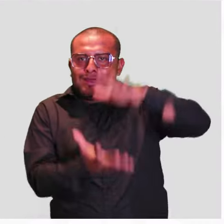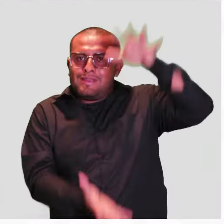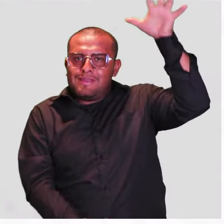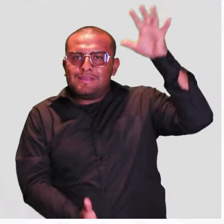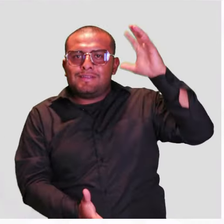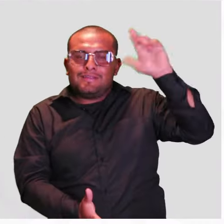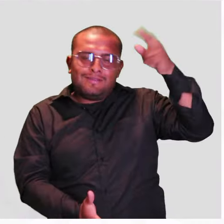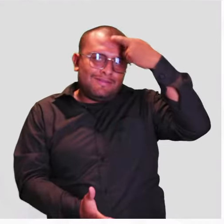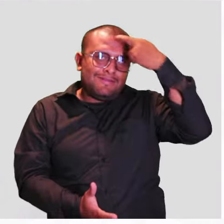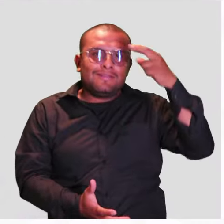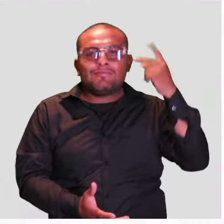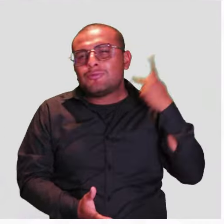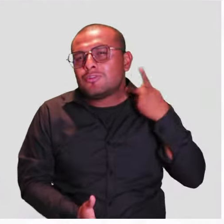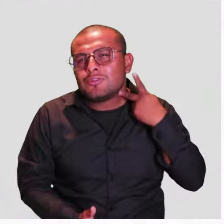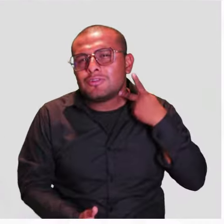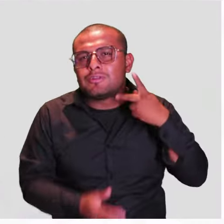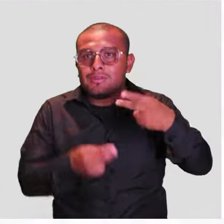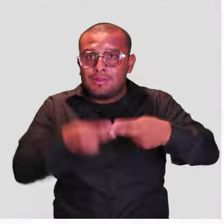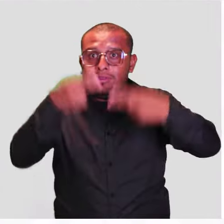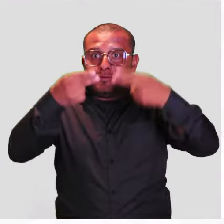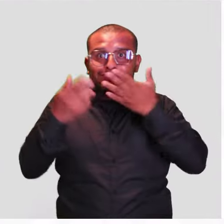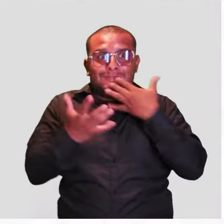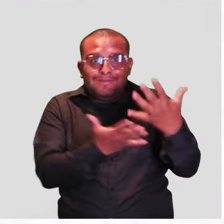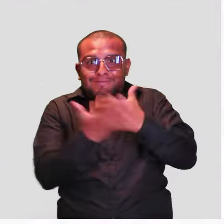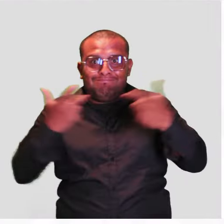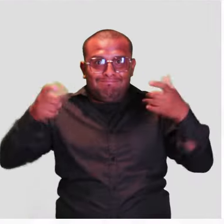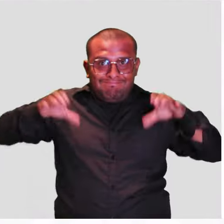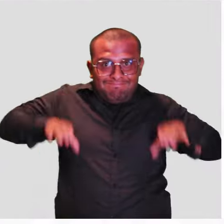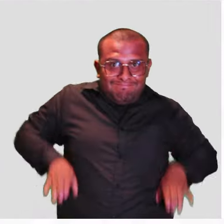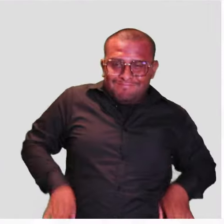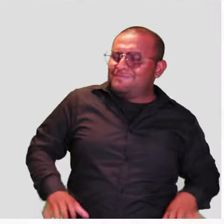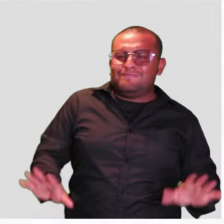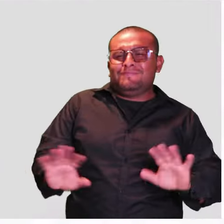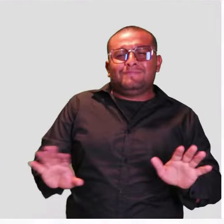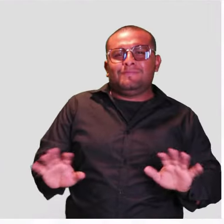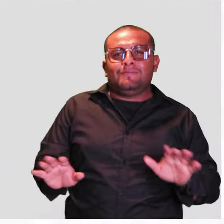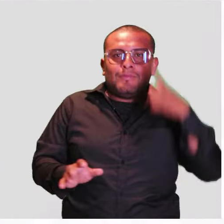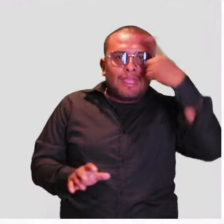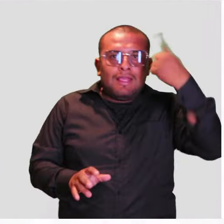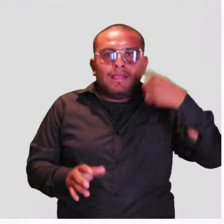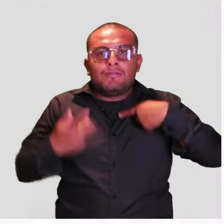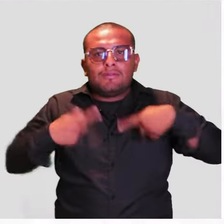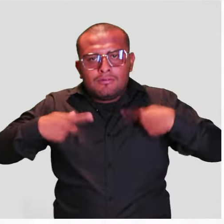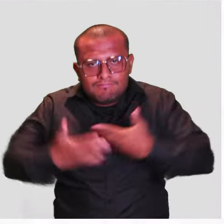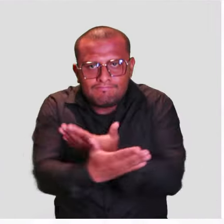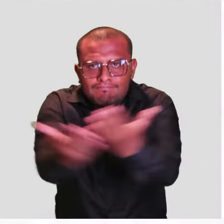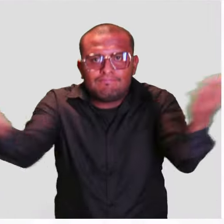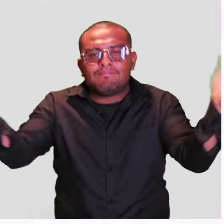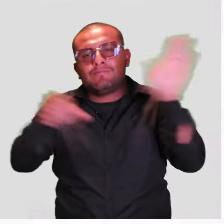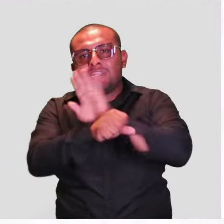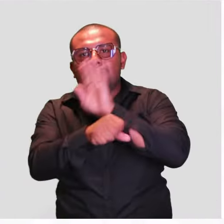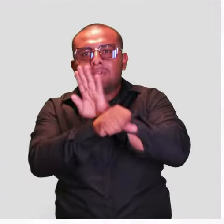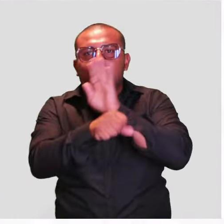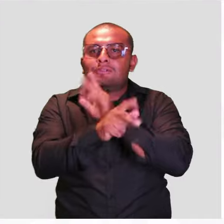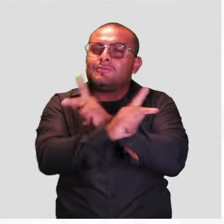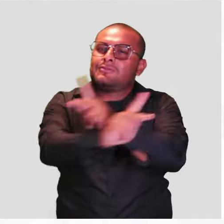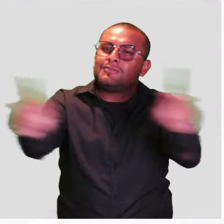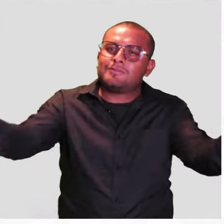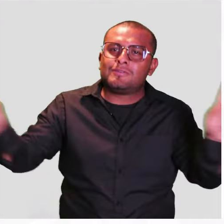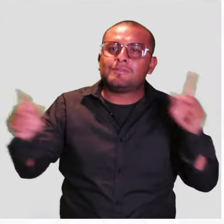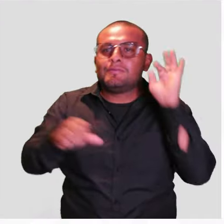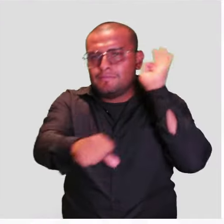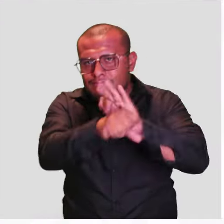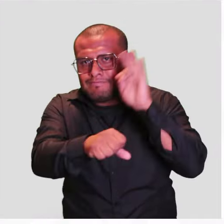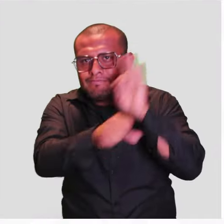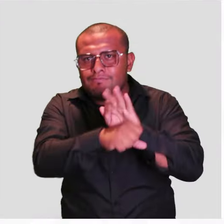política no como negocio, sí como un medio para beneficiar a la población. Todos y todas saldrán beneficiados con